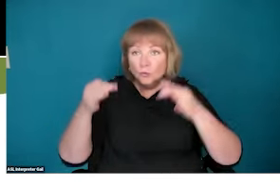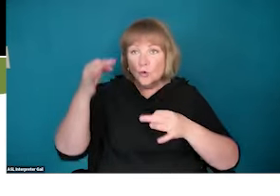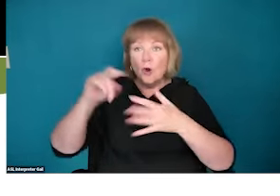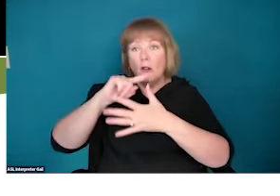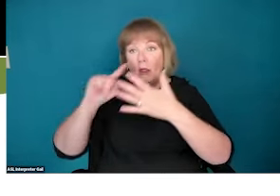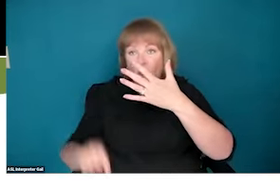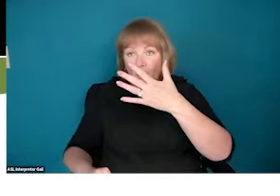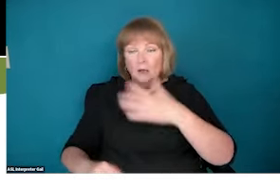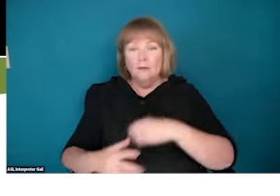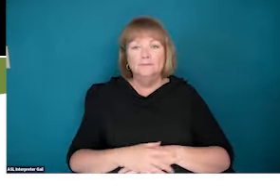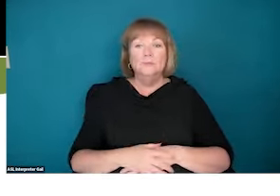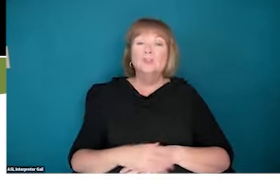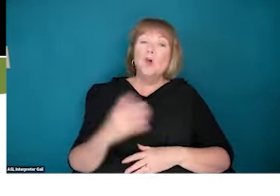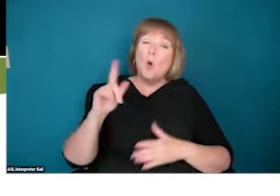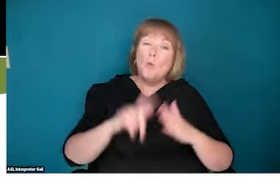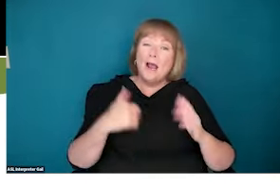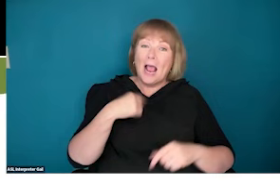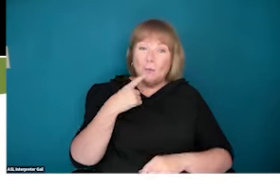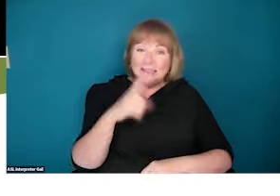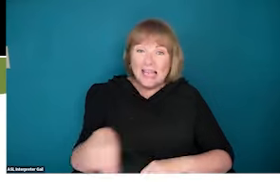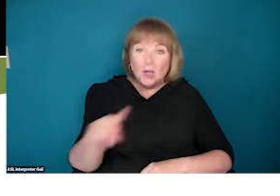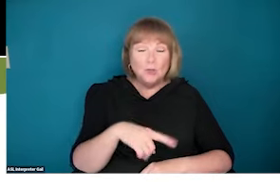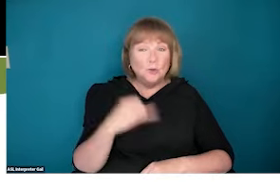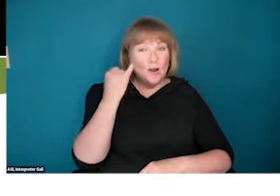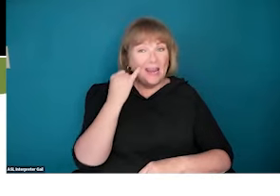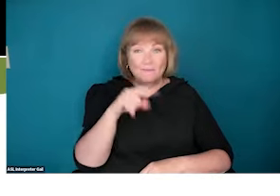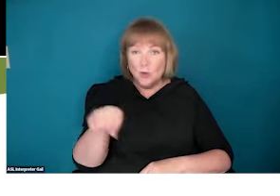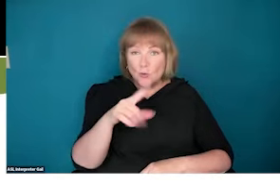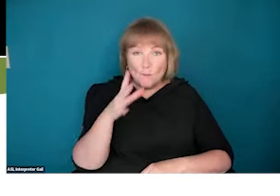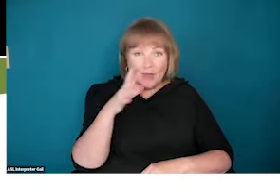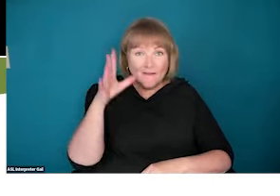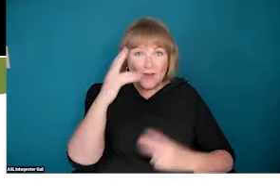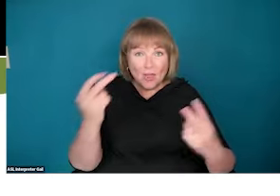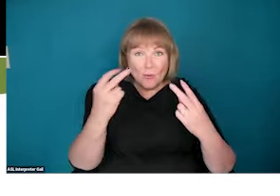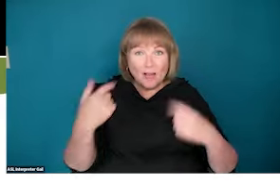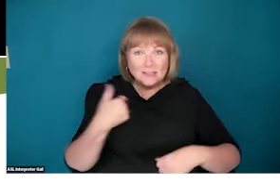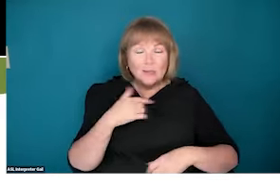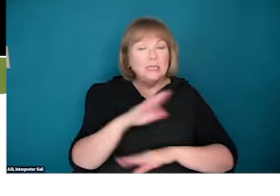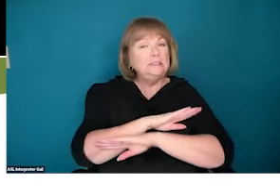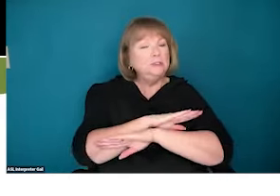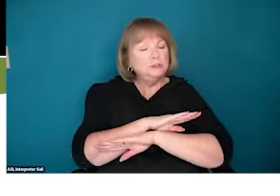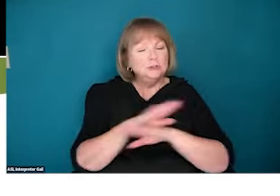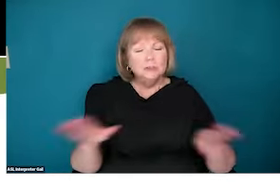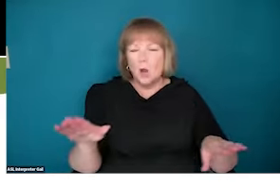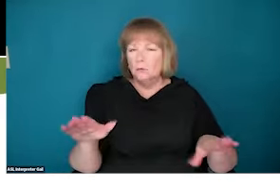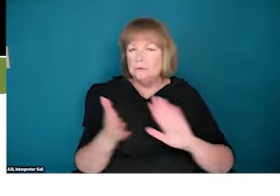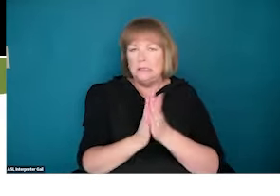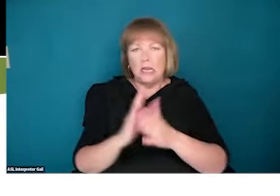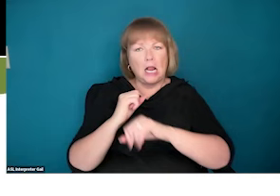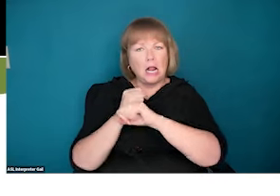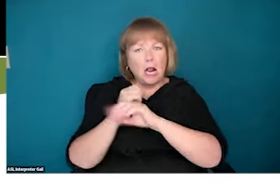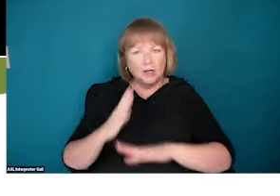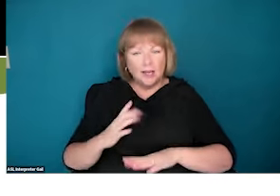Mi mamá y mi papá tienen que ir enfrente a la corte. Entonces, si ustedes están aquí y a